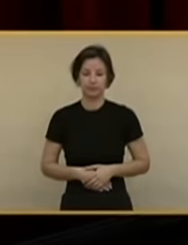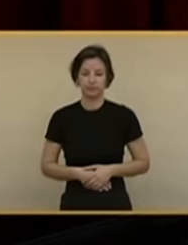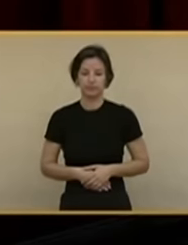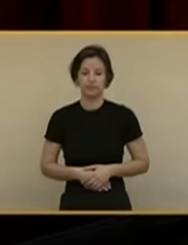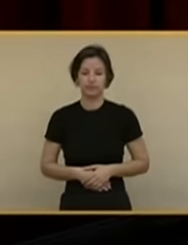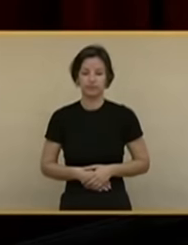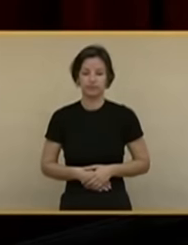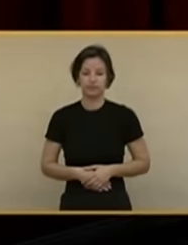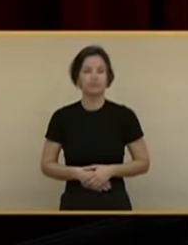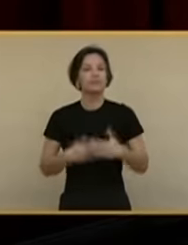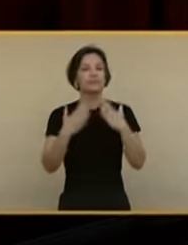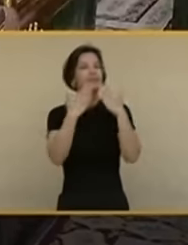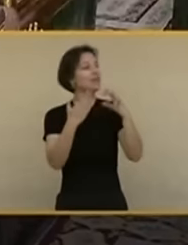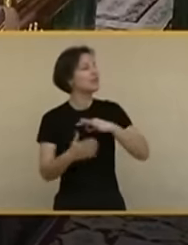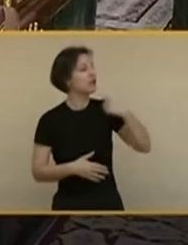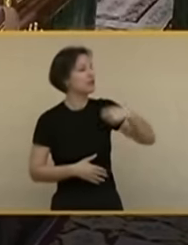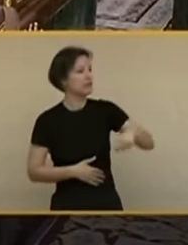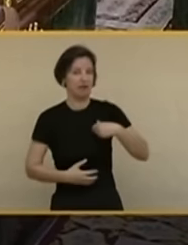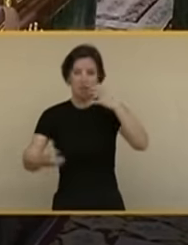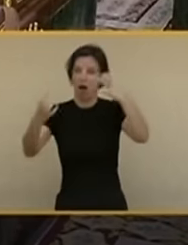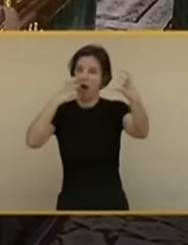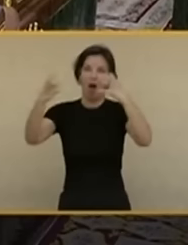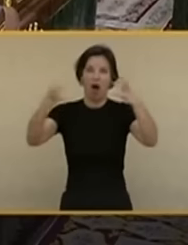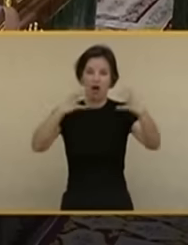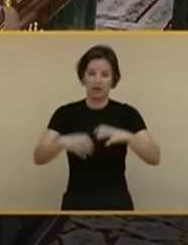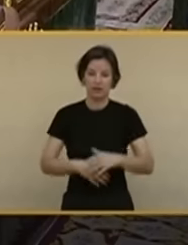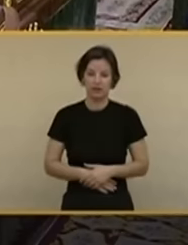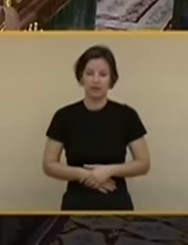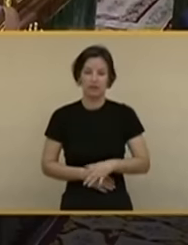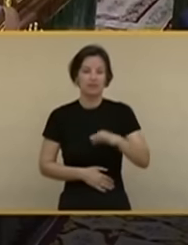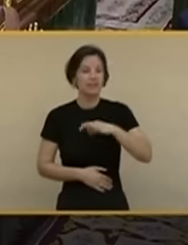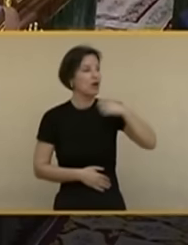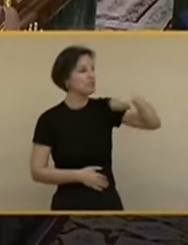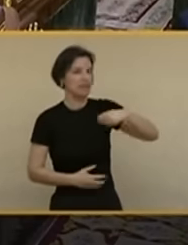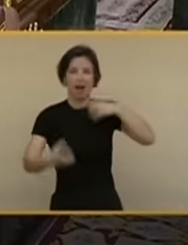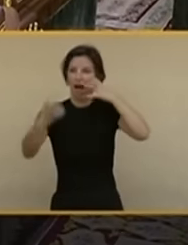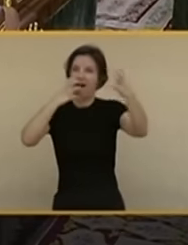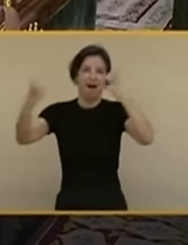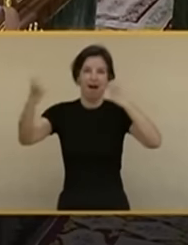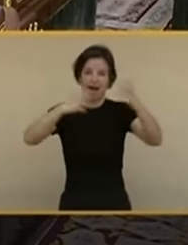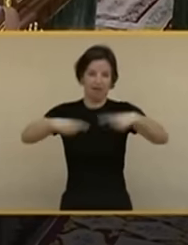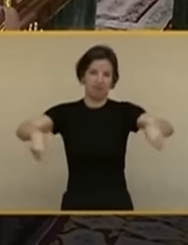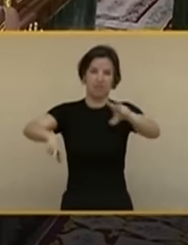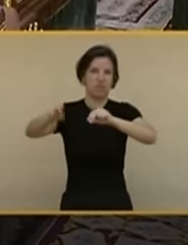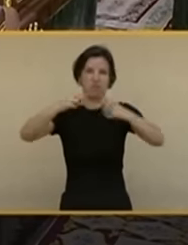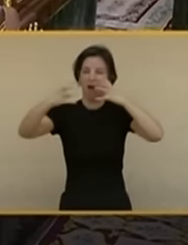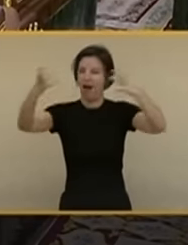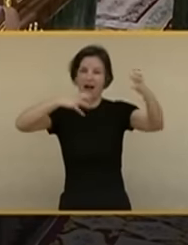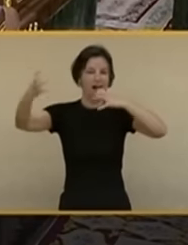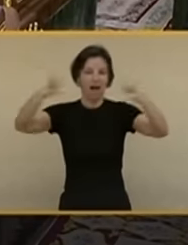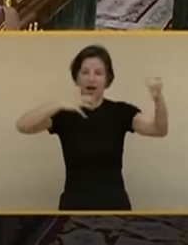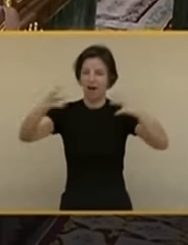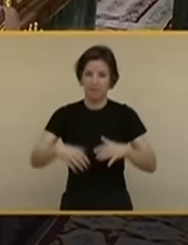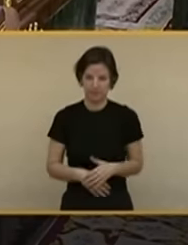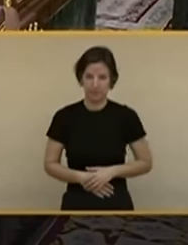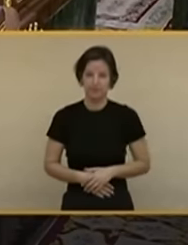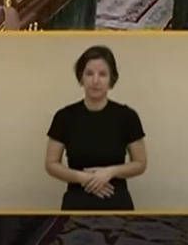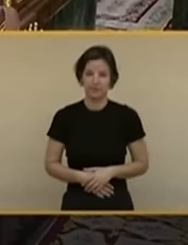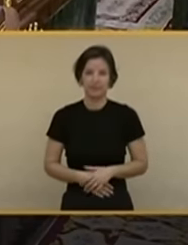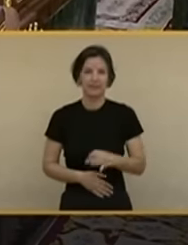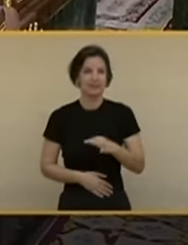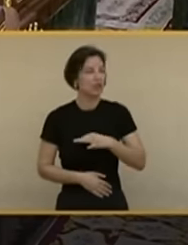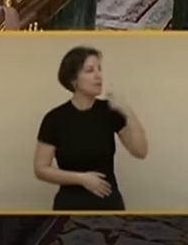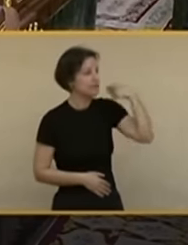Gracias señora presidenta señora presidenta señoraa